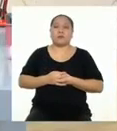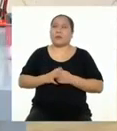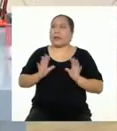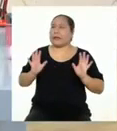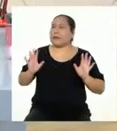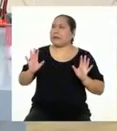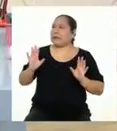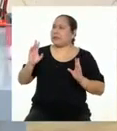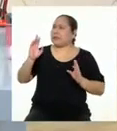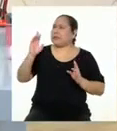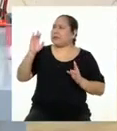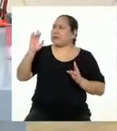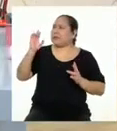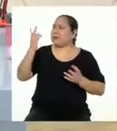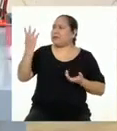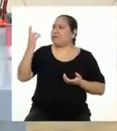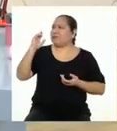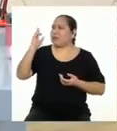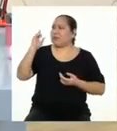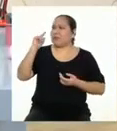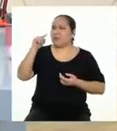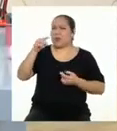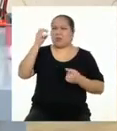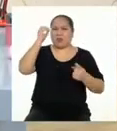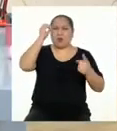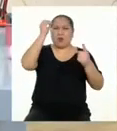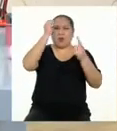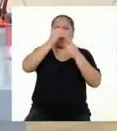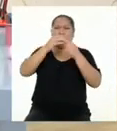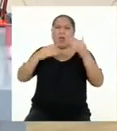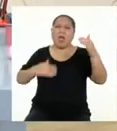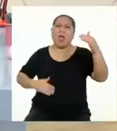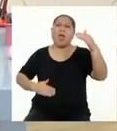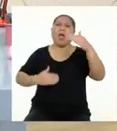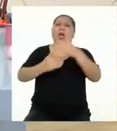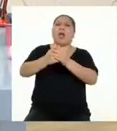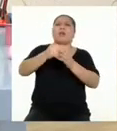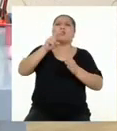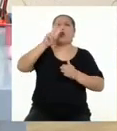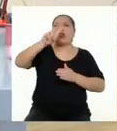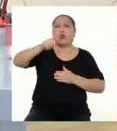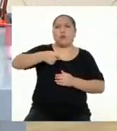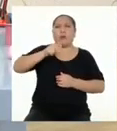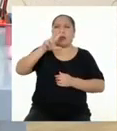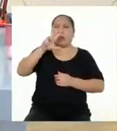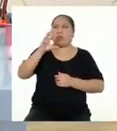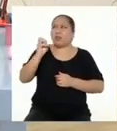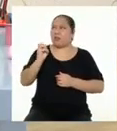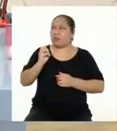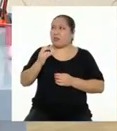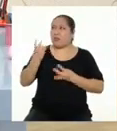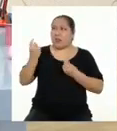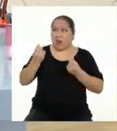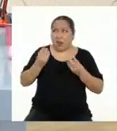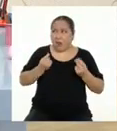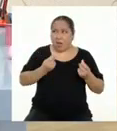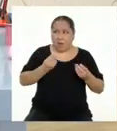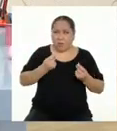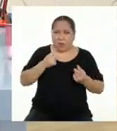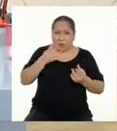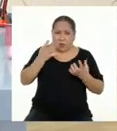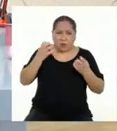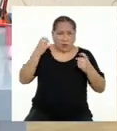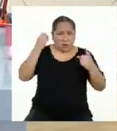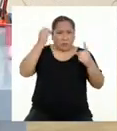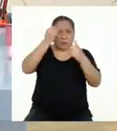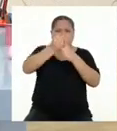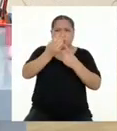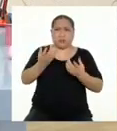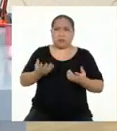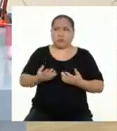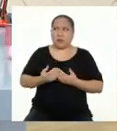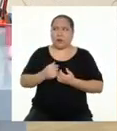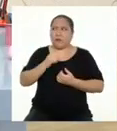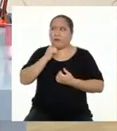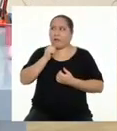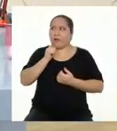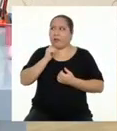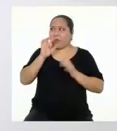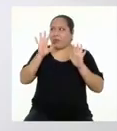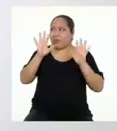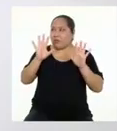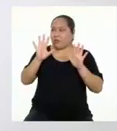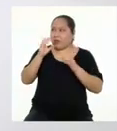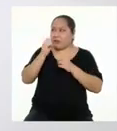Pucha, profesor, pero esos son objetivos hasta el 2030 y hay que apurarnos si queremos alcanzar la meta. Faltan solo